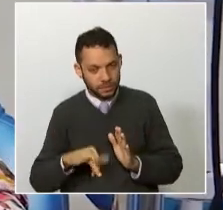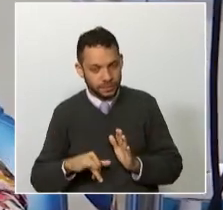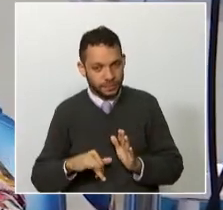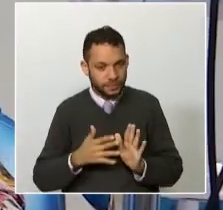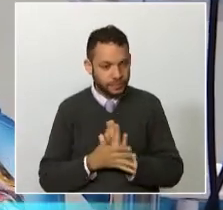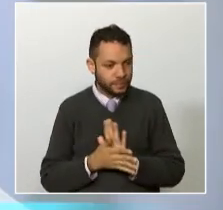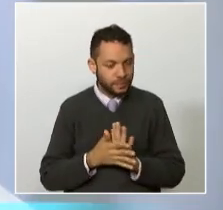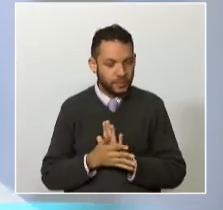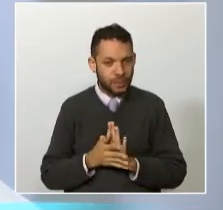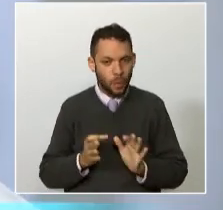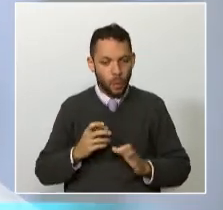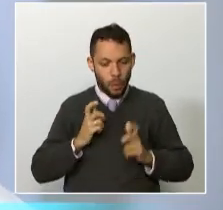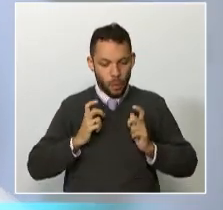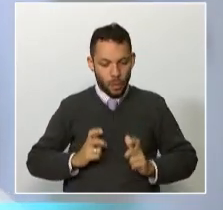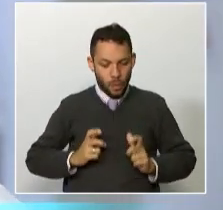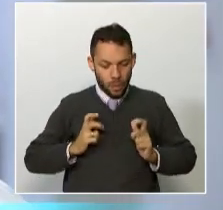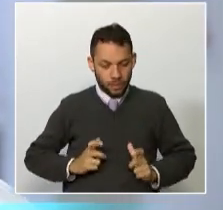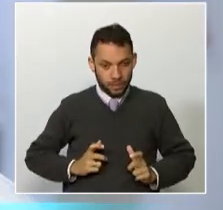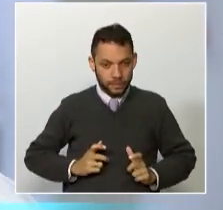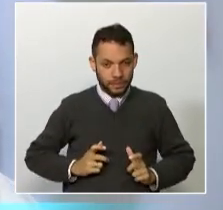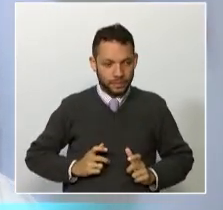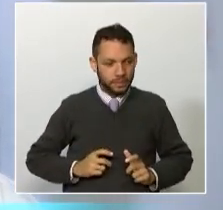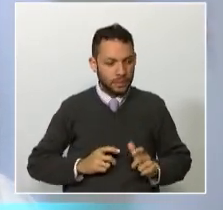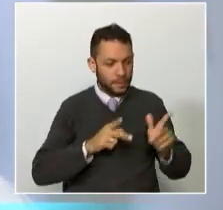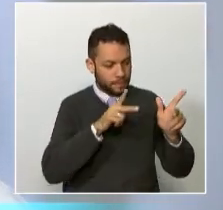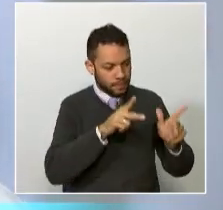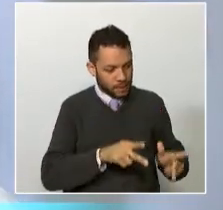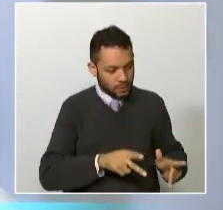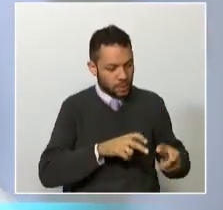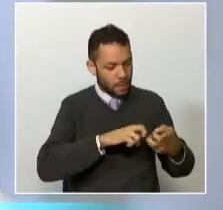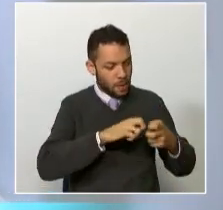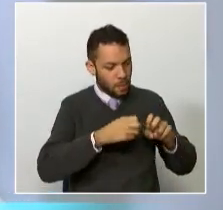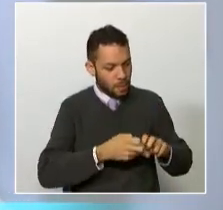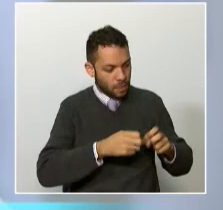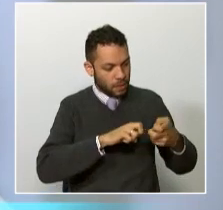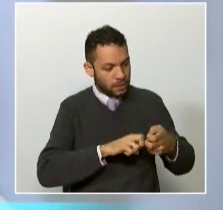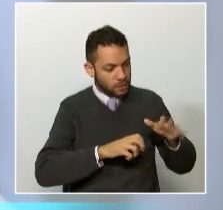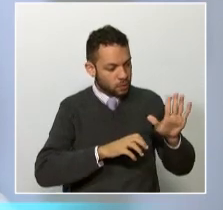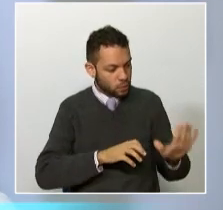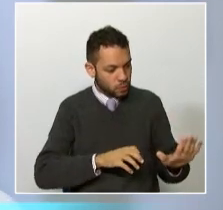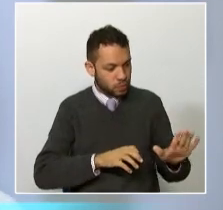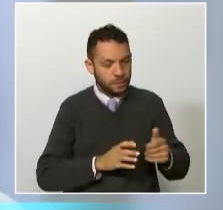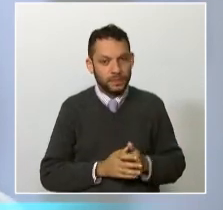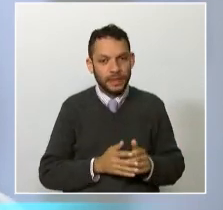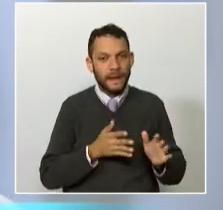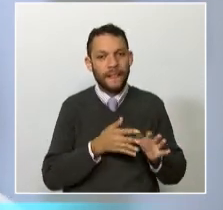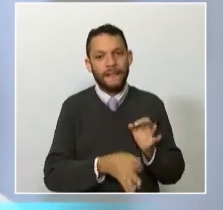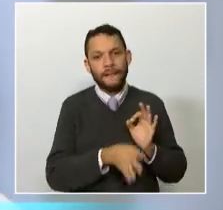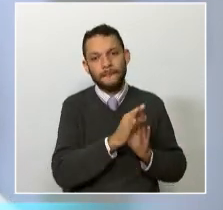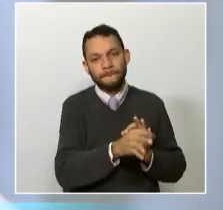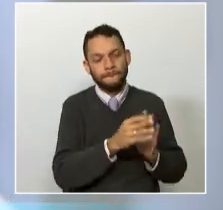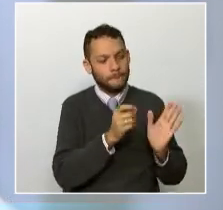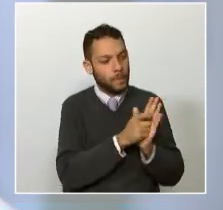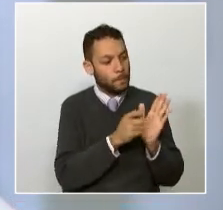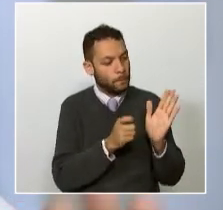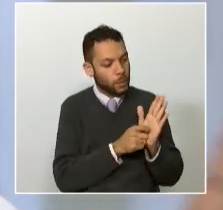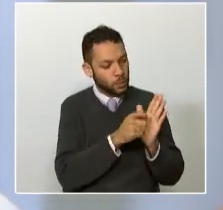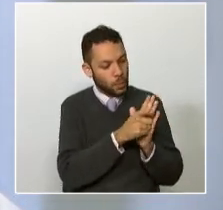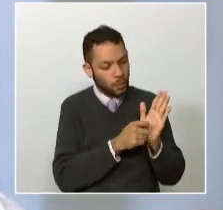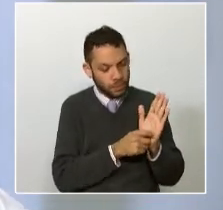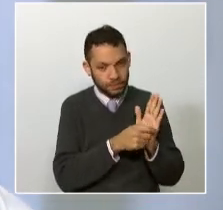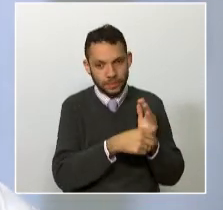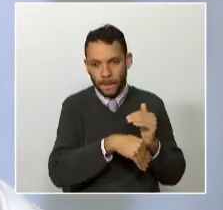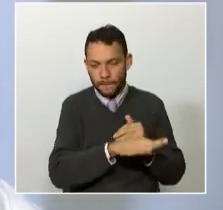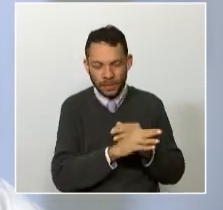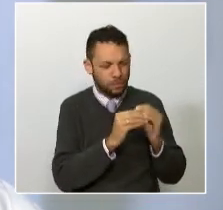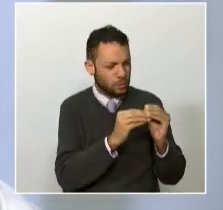de fisioterapia, en pacientes con disfunción temporomandibular siempre manejamos varios aspectos. Son muchos